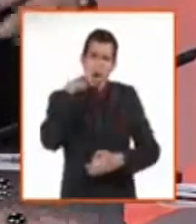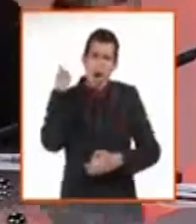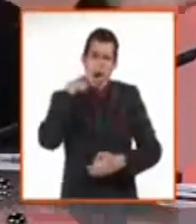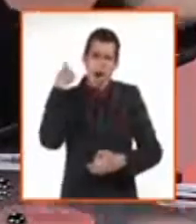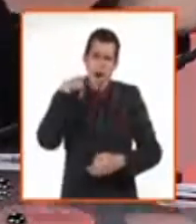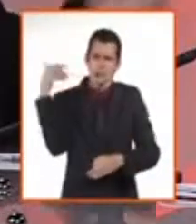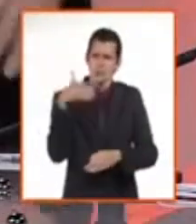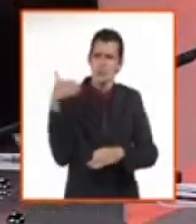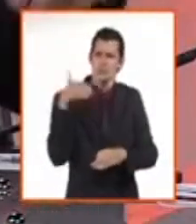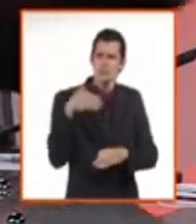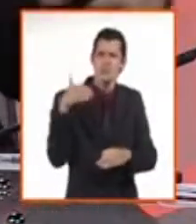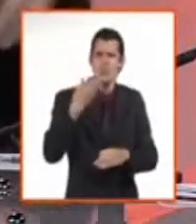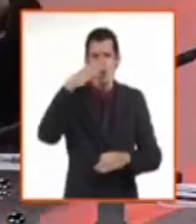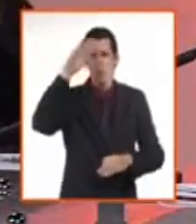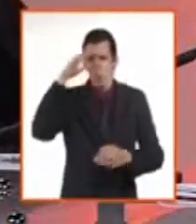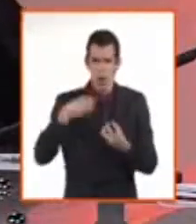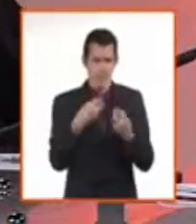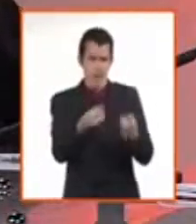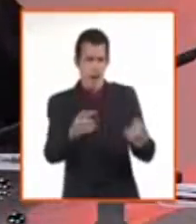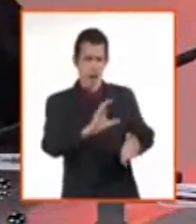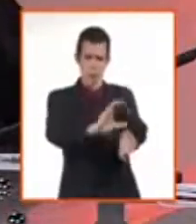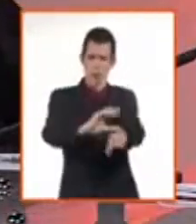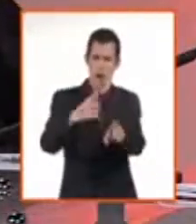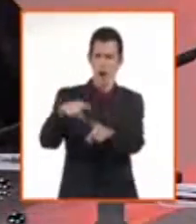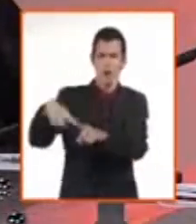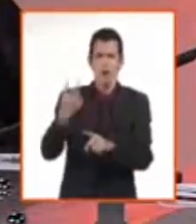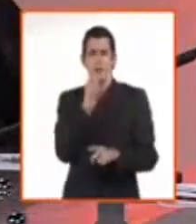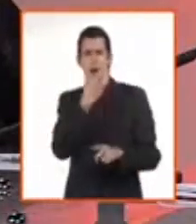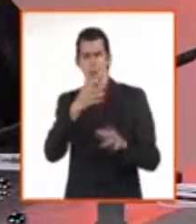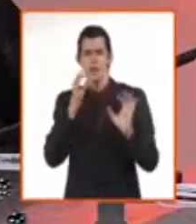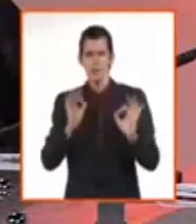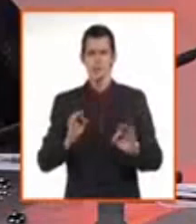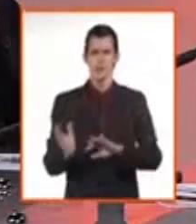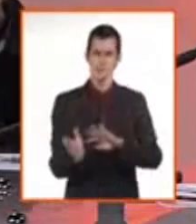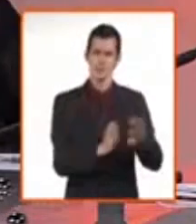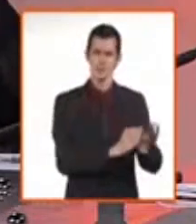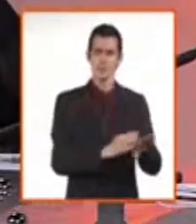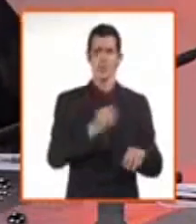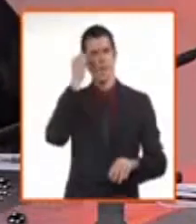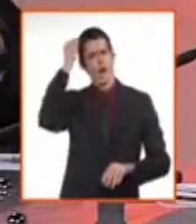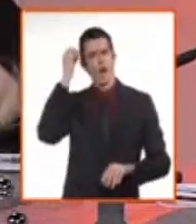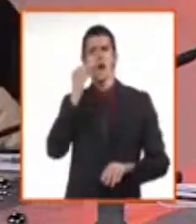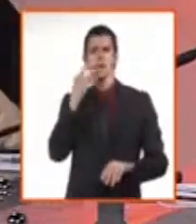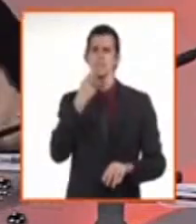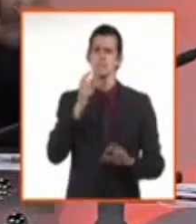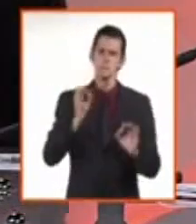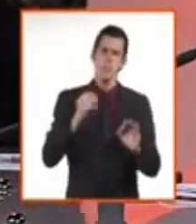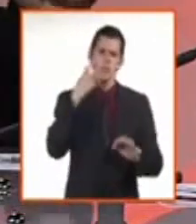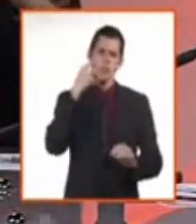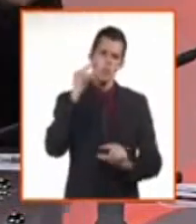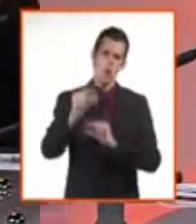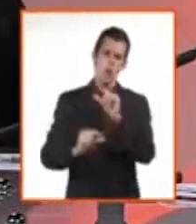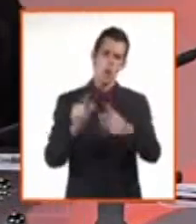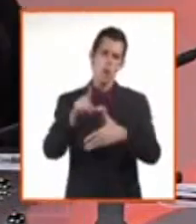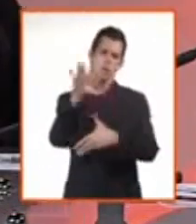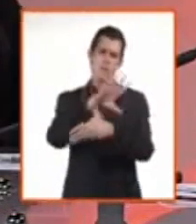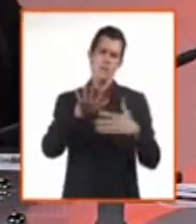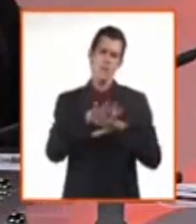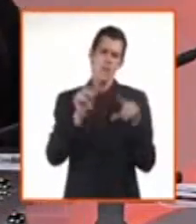a toda américa latina pero eso les propongo a hablar ahora para antes de recordar algunos de los momentos